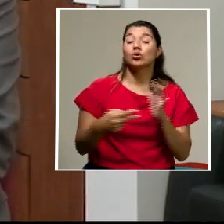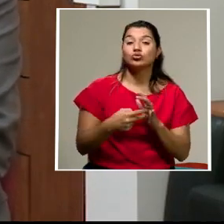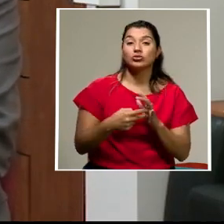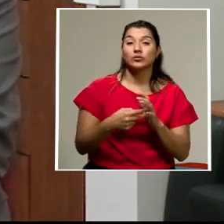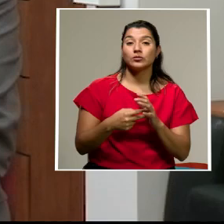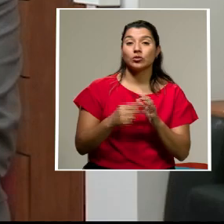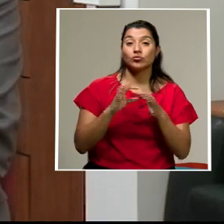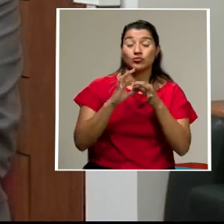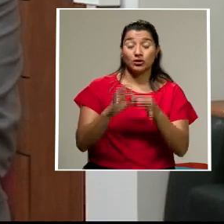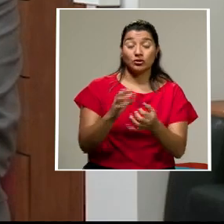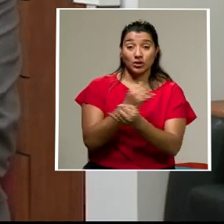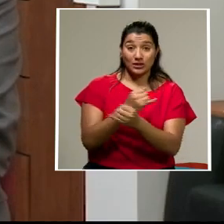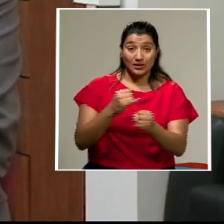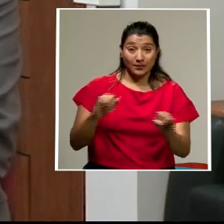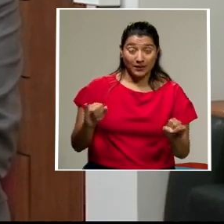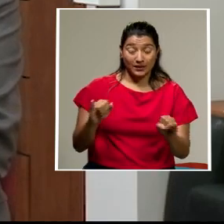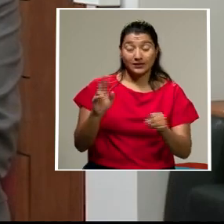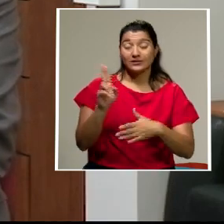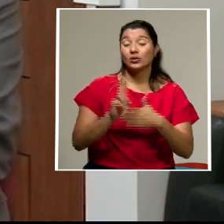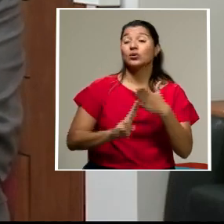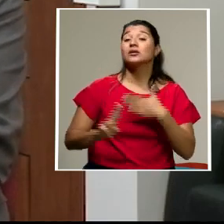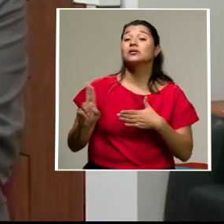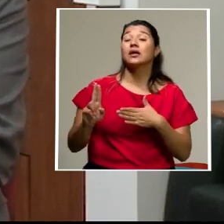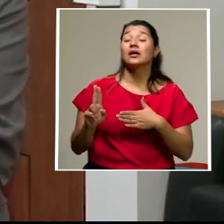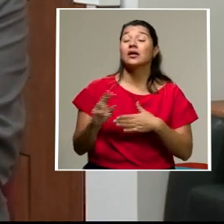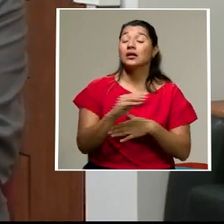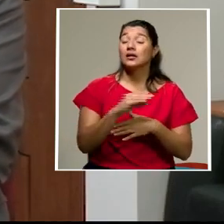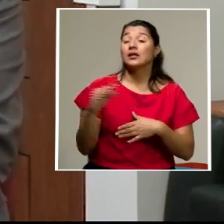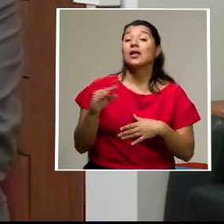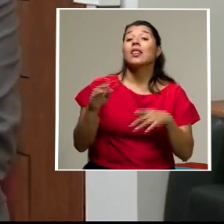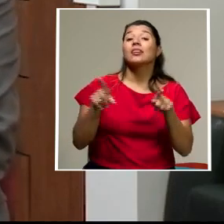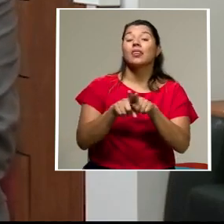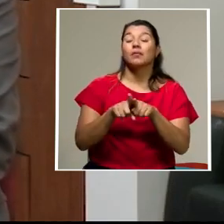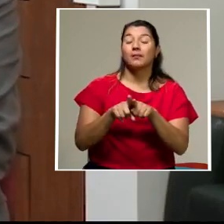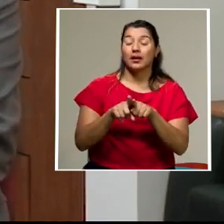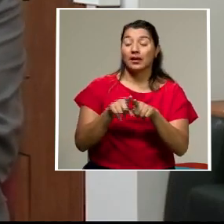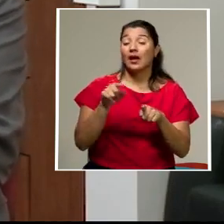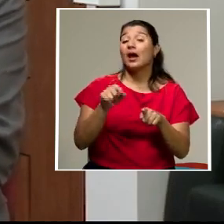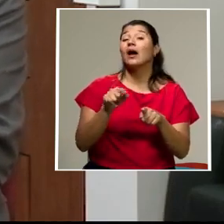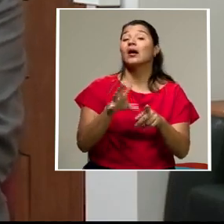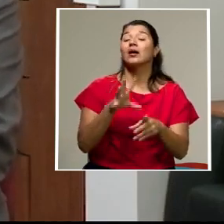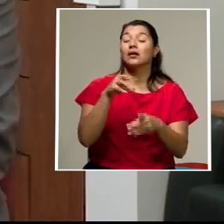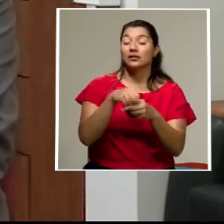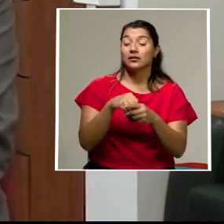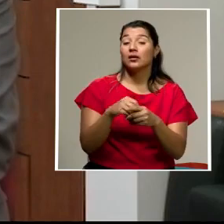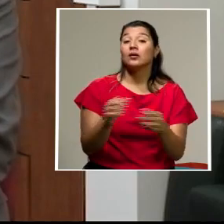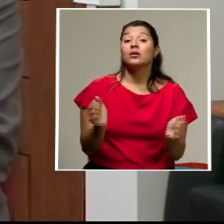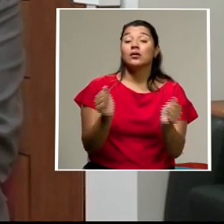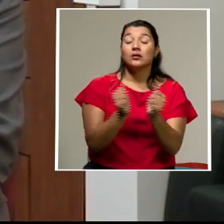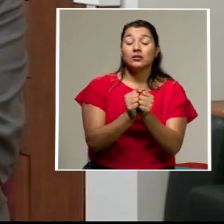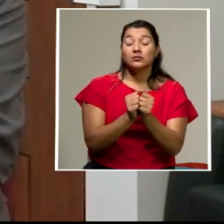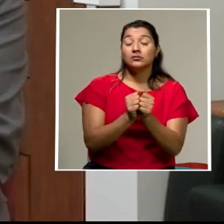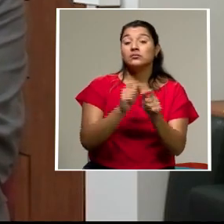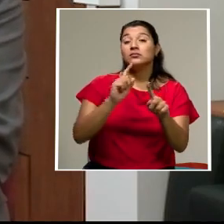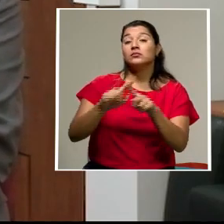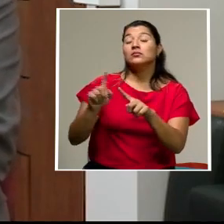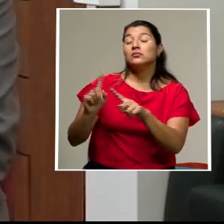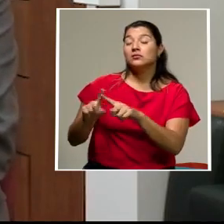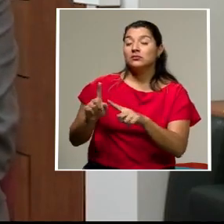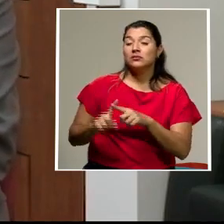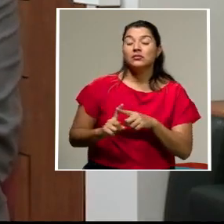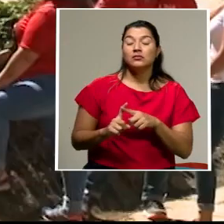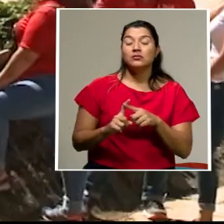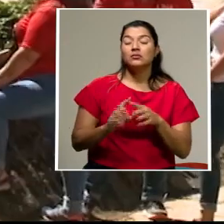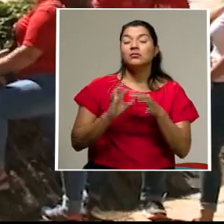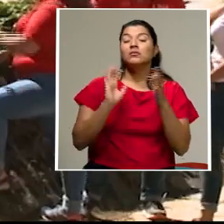autonomía universitaria, que también es parte, no obstante, con diferencias respecto a la autonomía